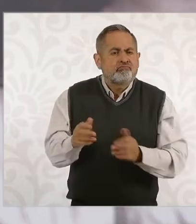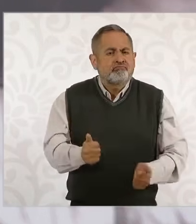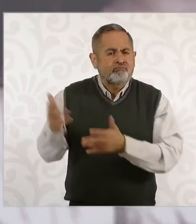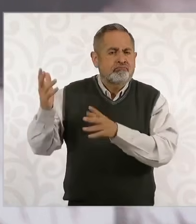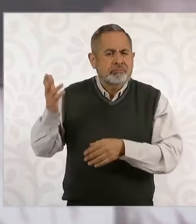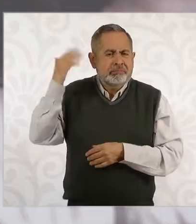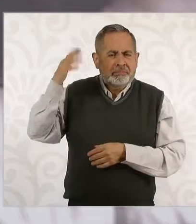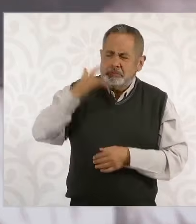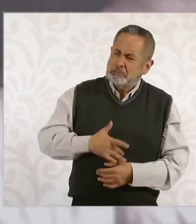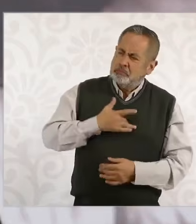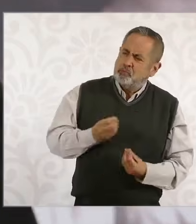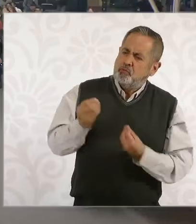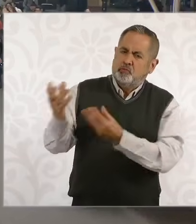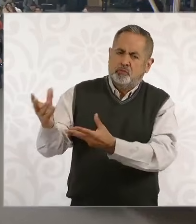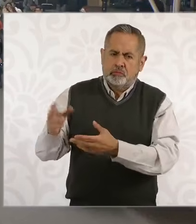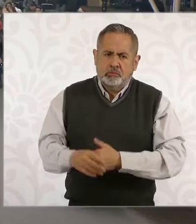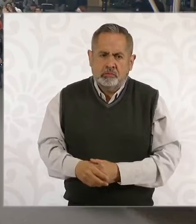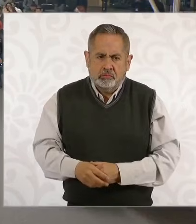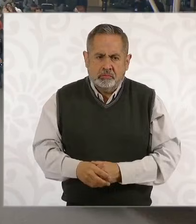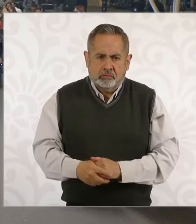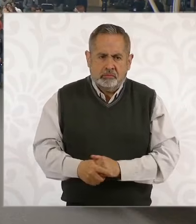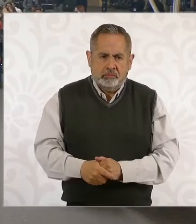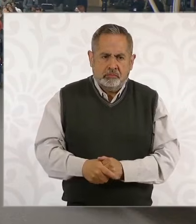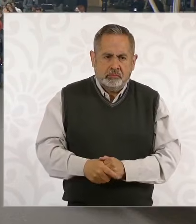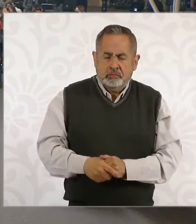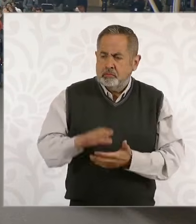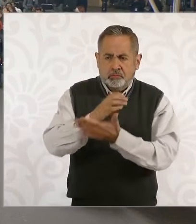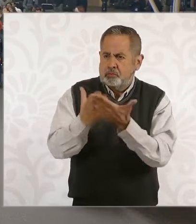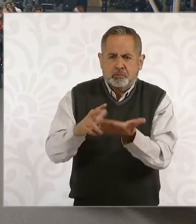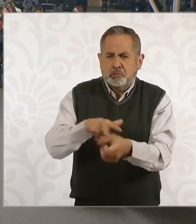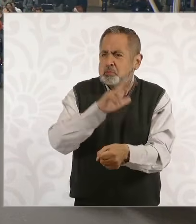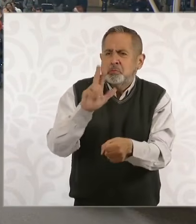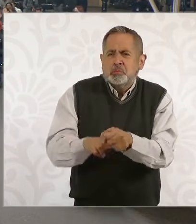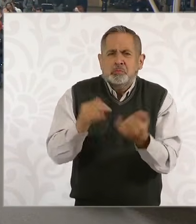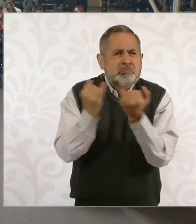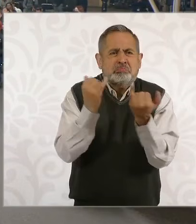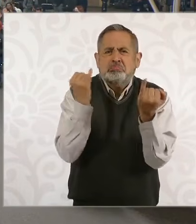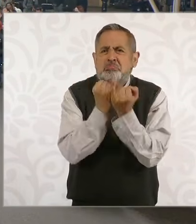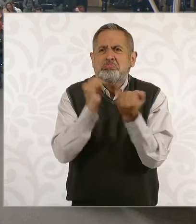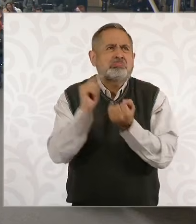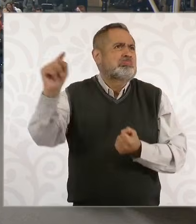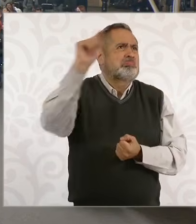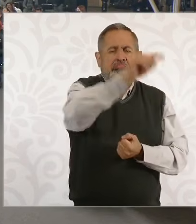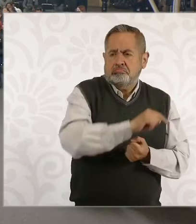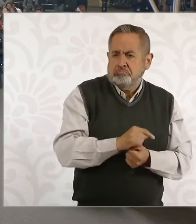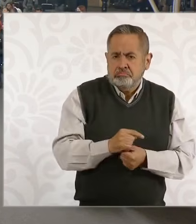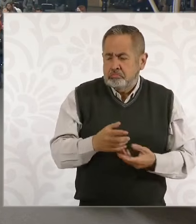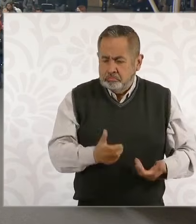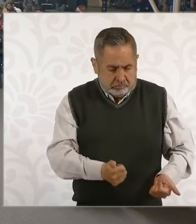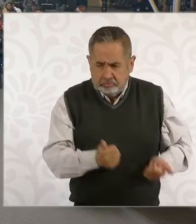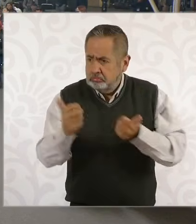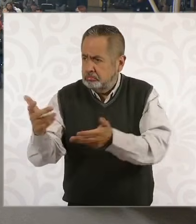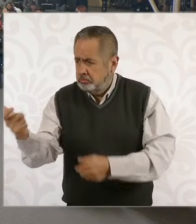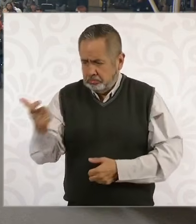como ayuda humanitaria. Abiertos, y ellos van a pagar a créditos abiertos. Es un contrato normal comercial como el que tenemos con todos, entonces se paga conforme el